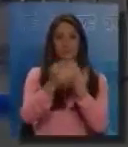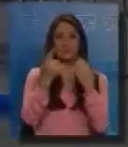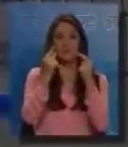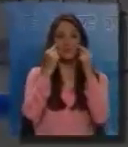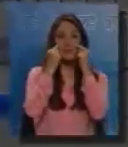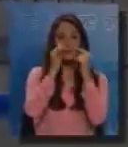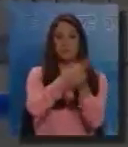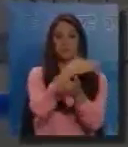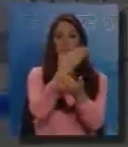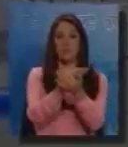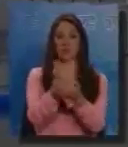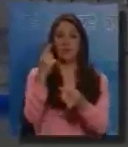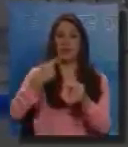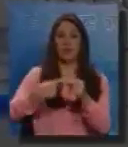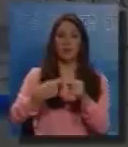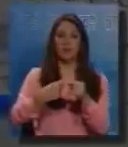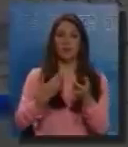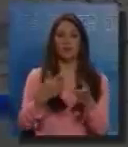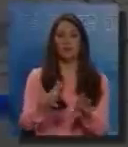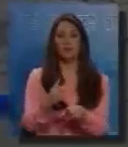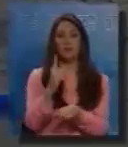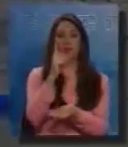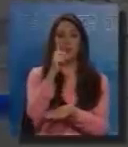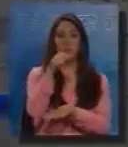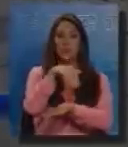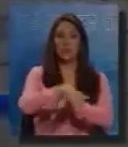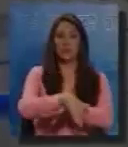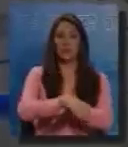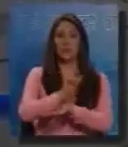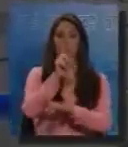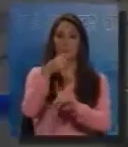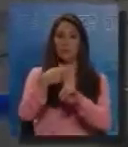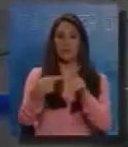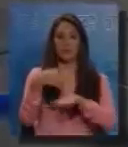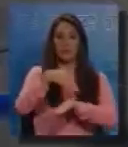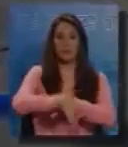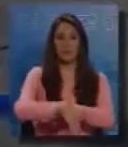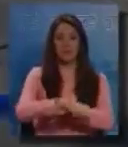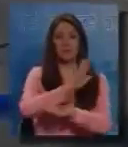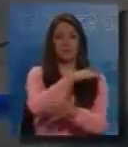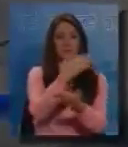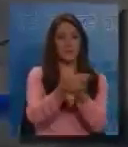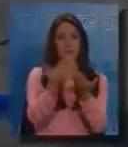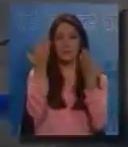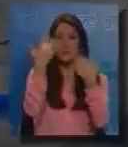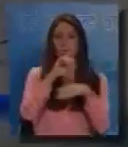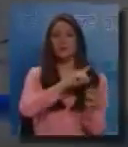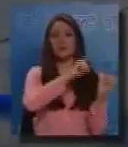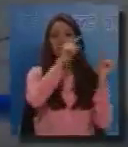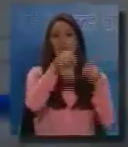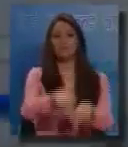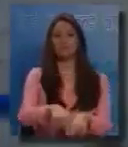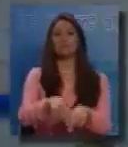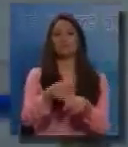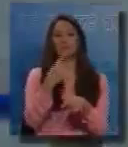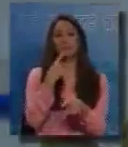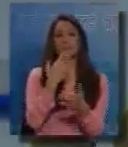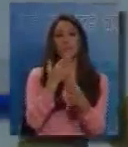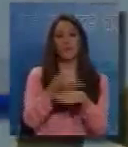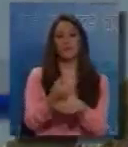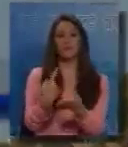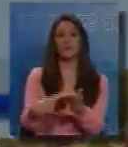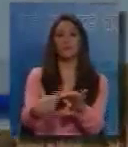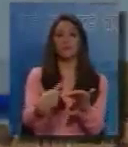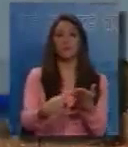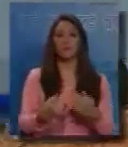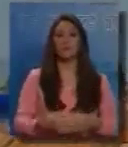Santos, llegará a Tababela a las 13:30, e inmediatamente vendrá hasta Carondelet para formar parte de esta reunión.